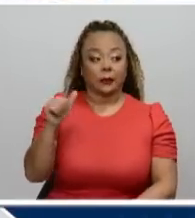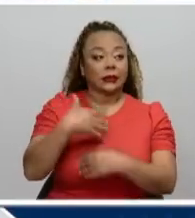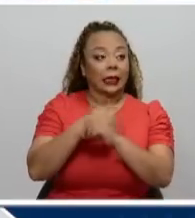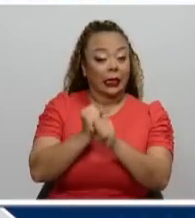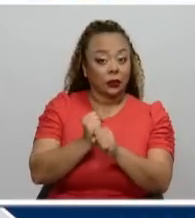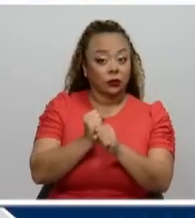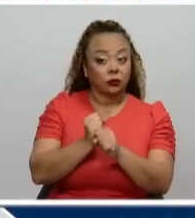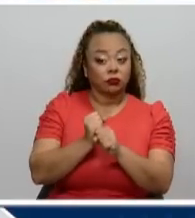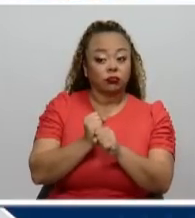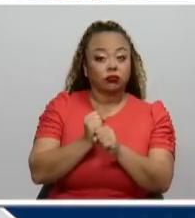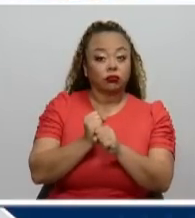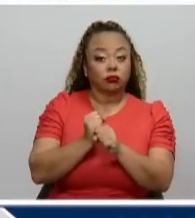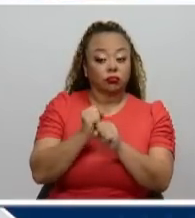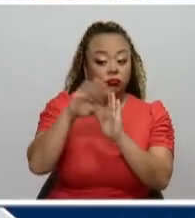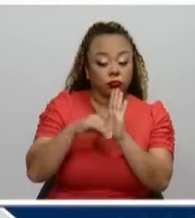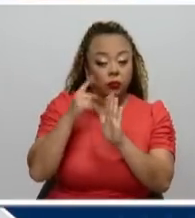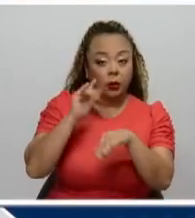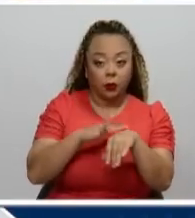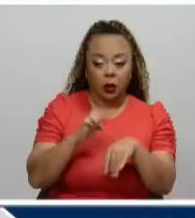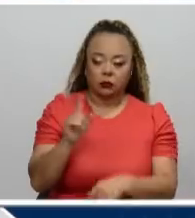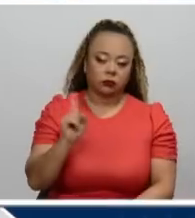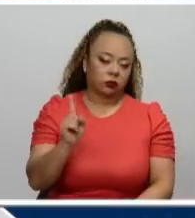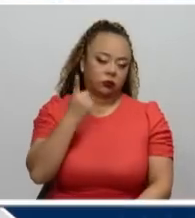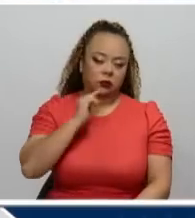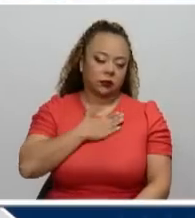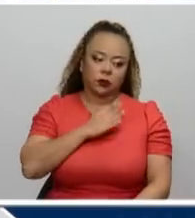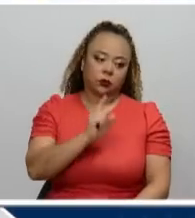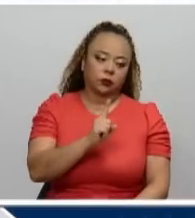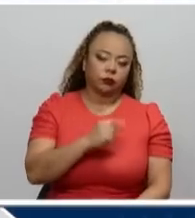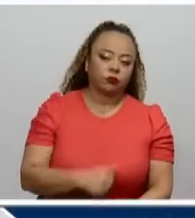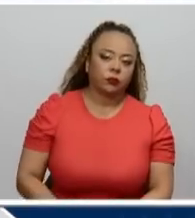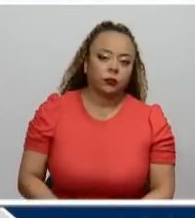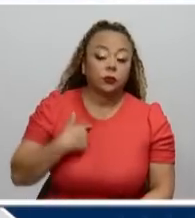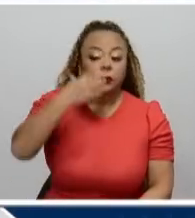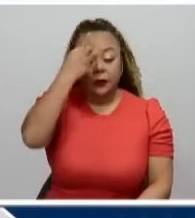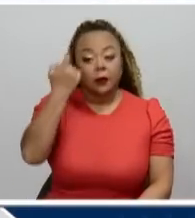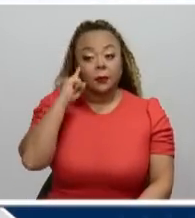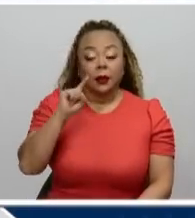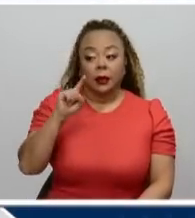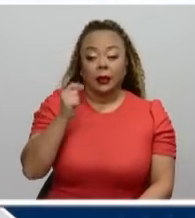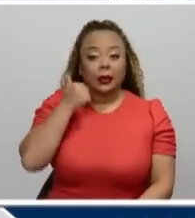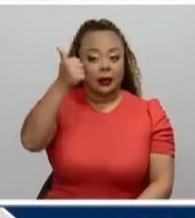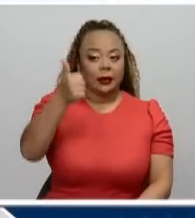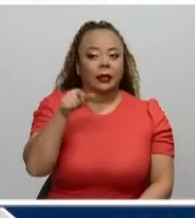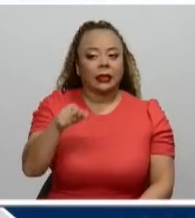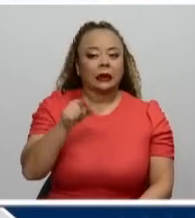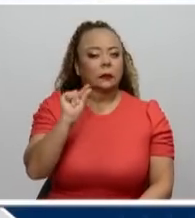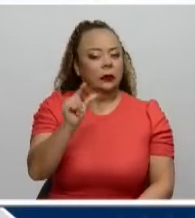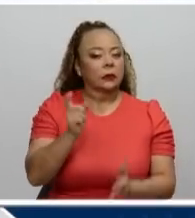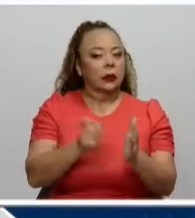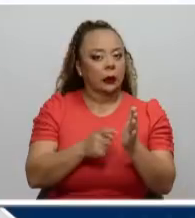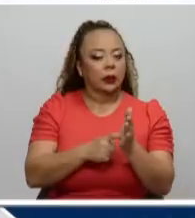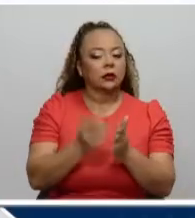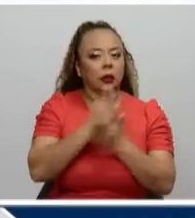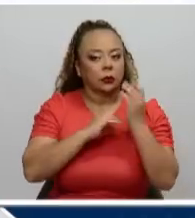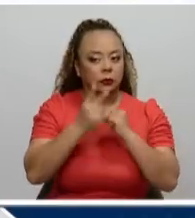méritos para ser convocado en la selección nacional no para mí no creería que no De hecho yo creo que hasta para la liga yo creo que hasta en la liga él queda un poquito en deuda